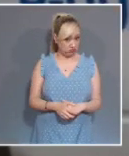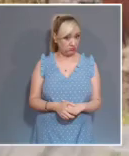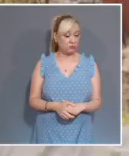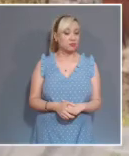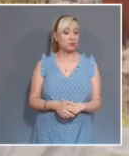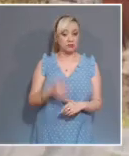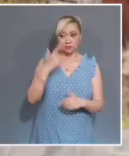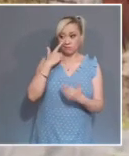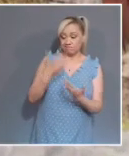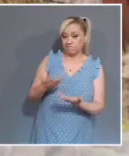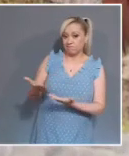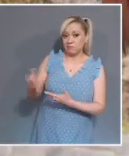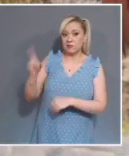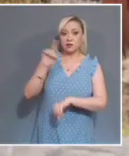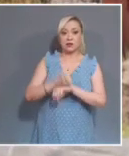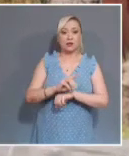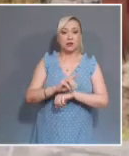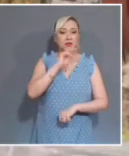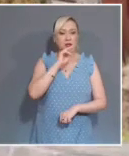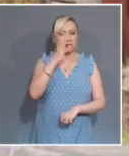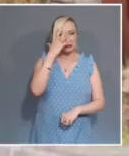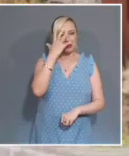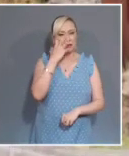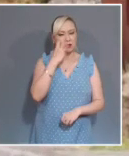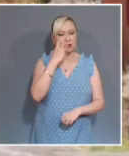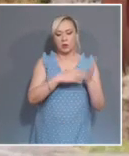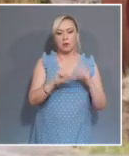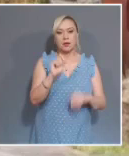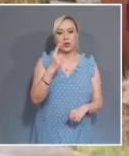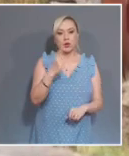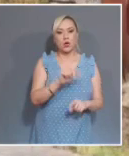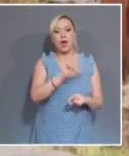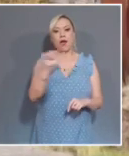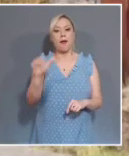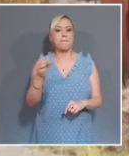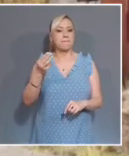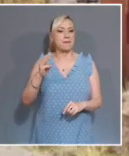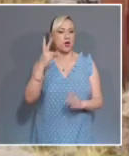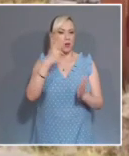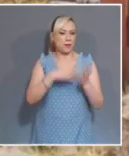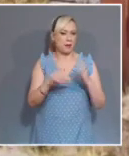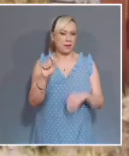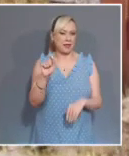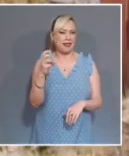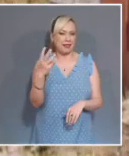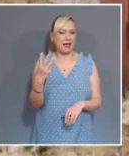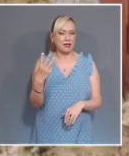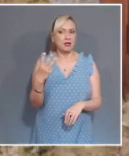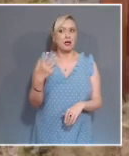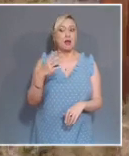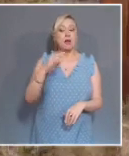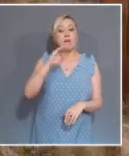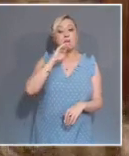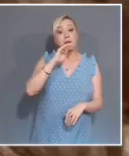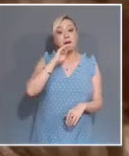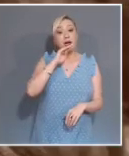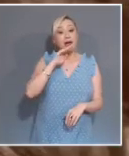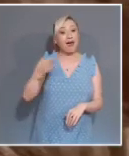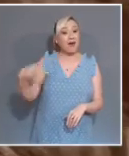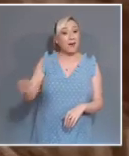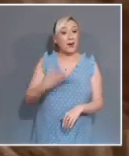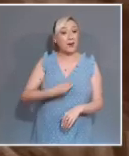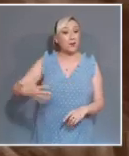Madres. De 2021 a mayo de 2023, al menos 6 madres buscadoras han sido asesinadas en México. En julio